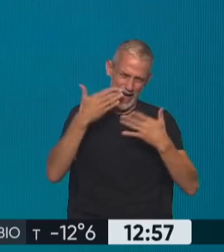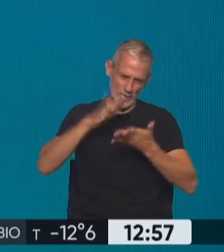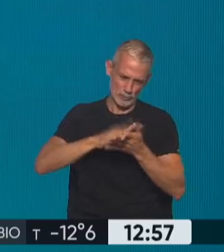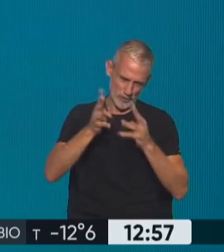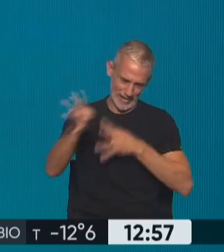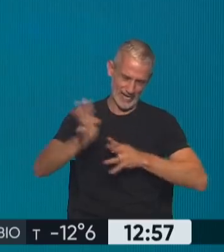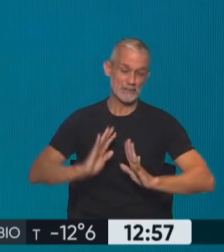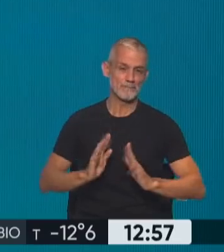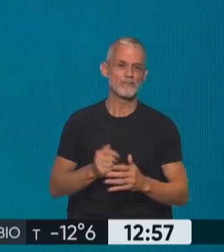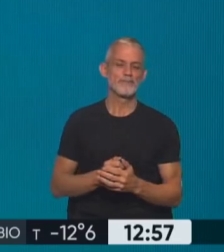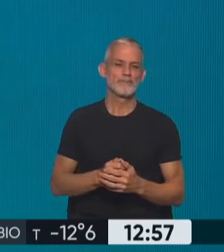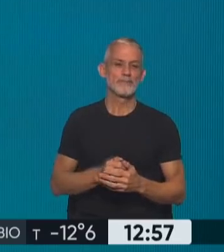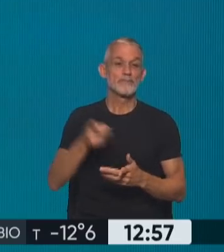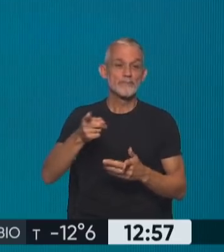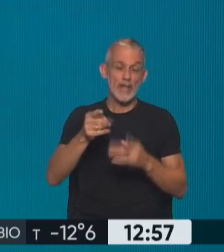ahora,